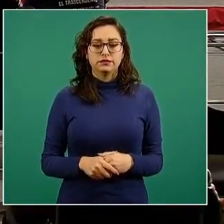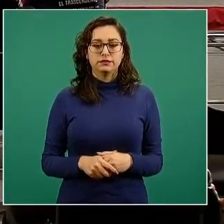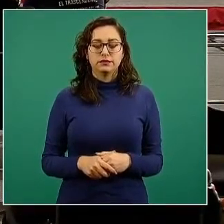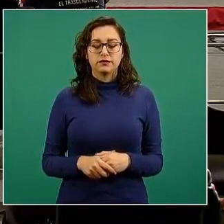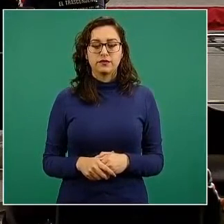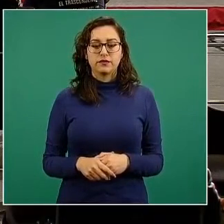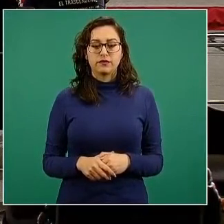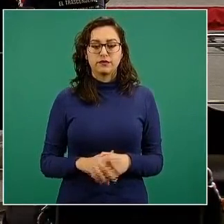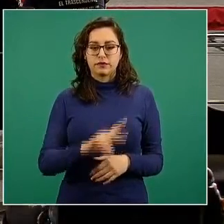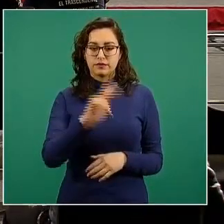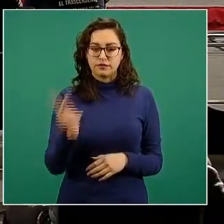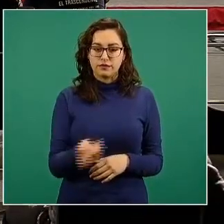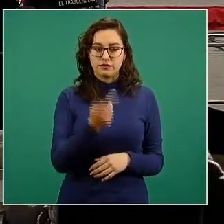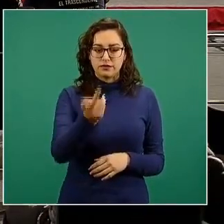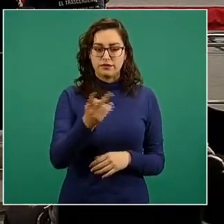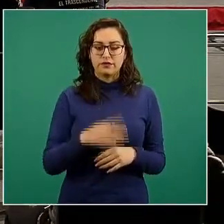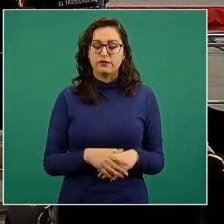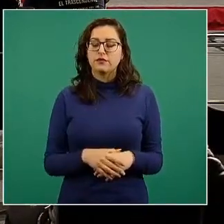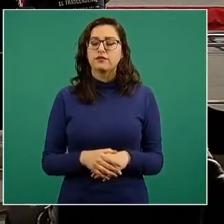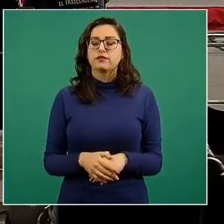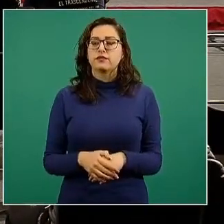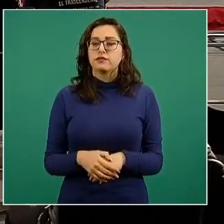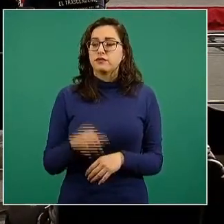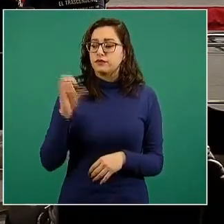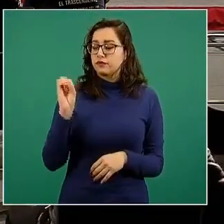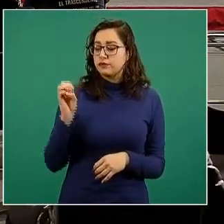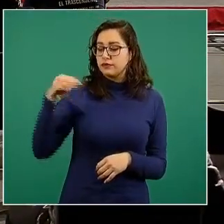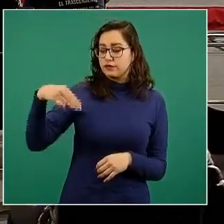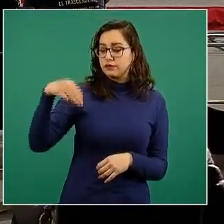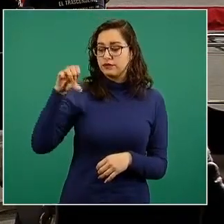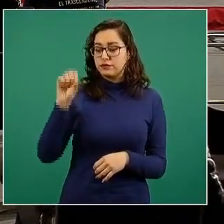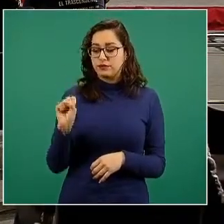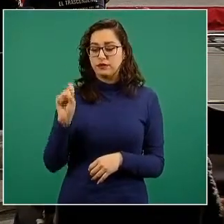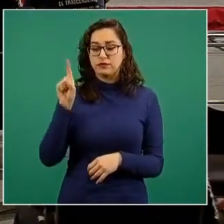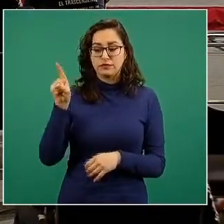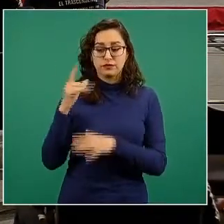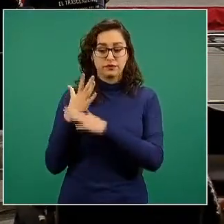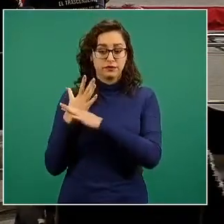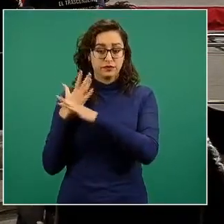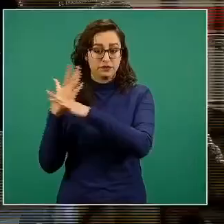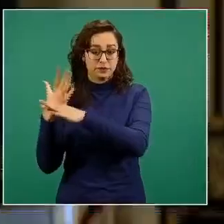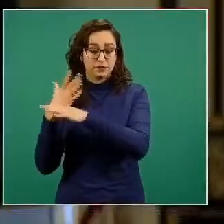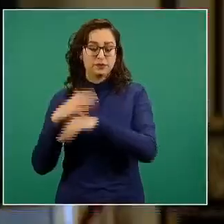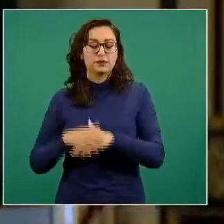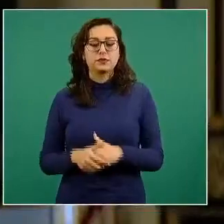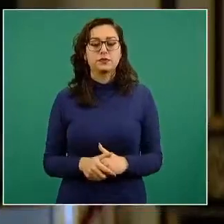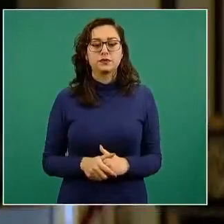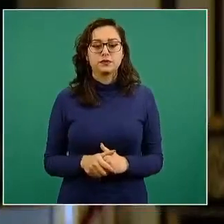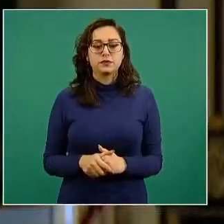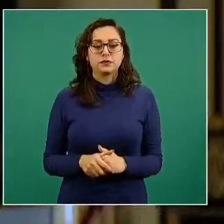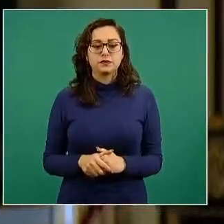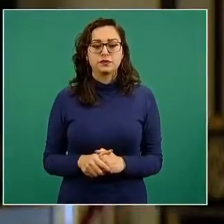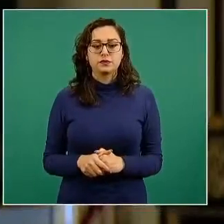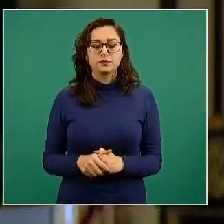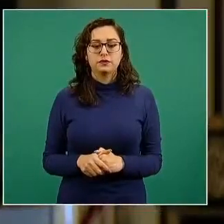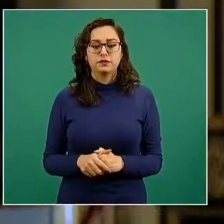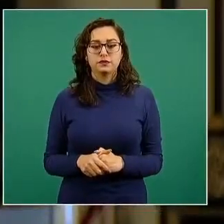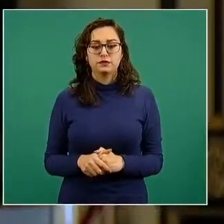que ver precisamente con la Organización Mundial de la Salud, que hace en estos días un señalamiento. Primero, de que el segundo año de la pandemia